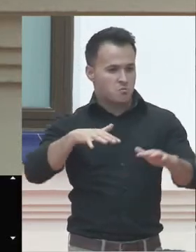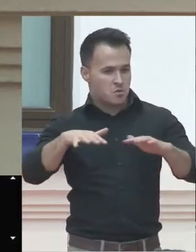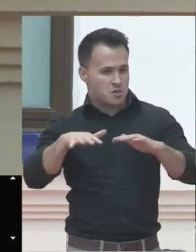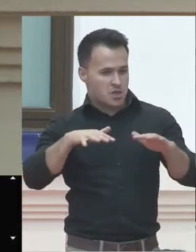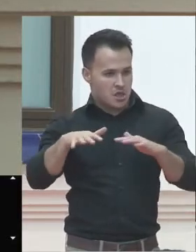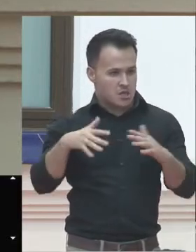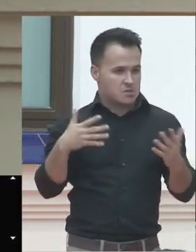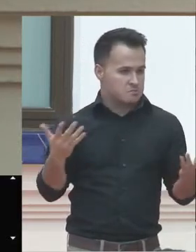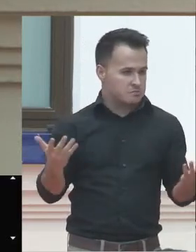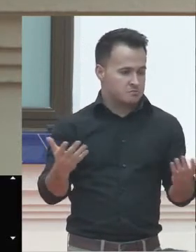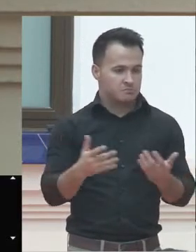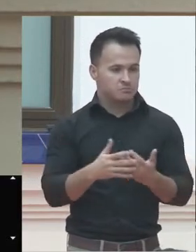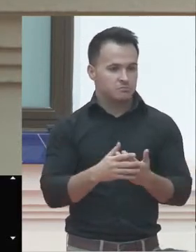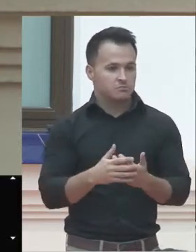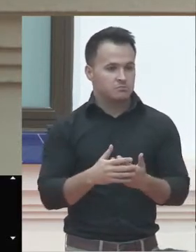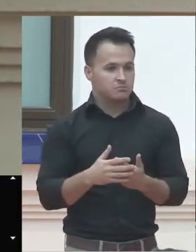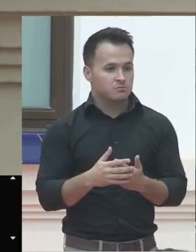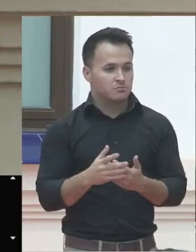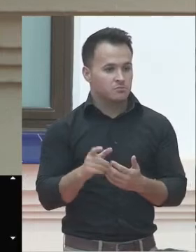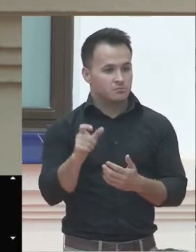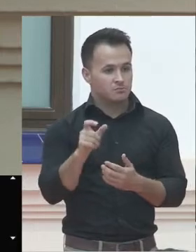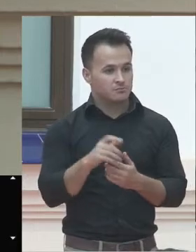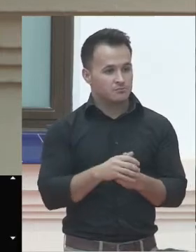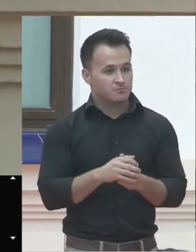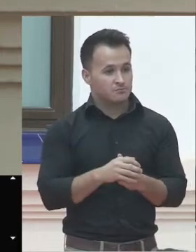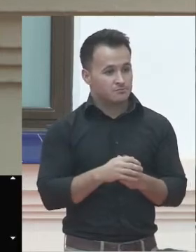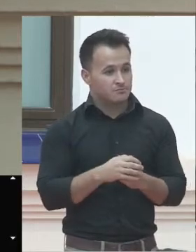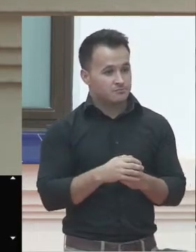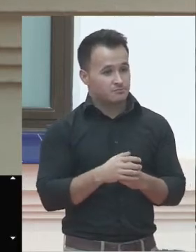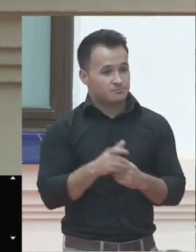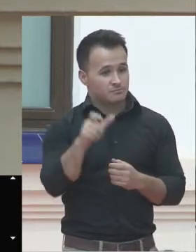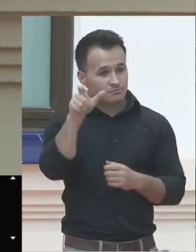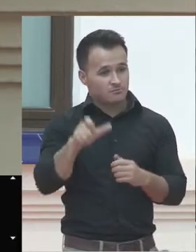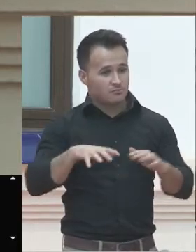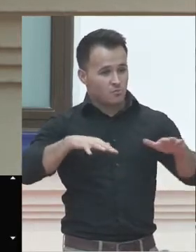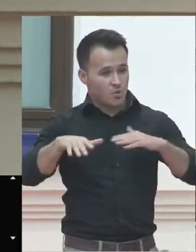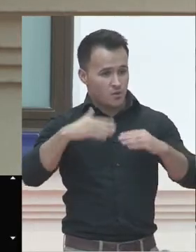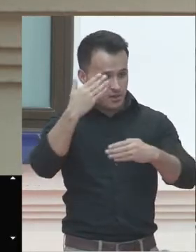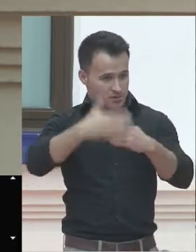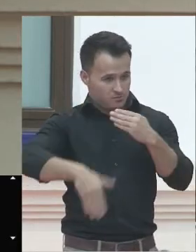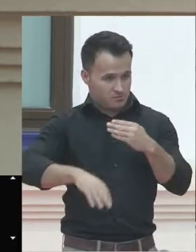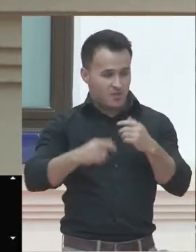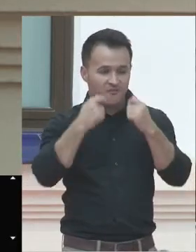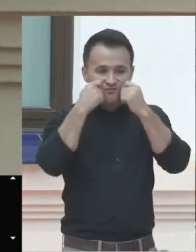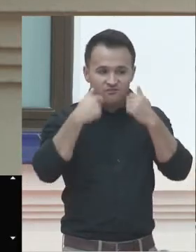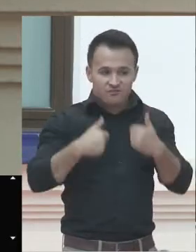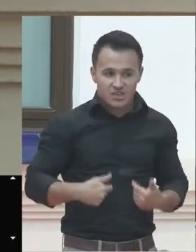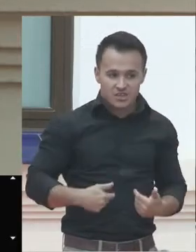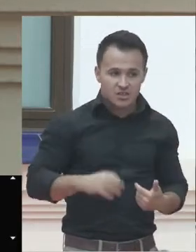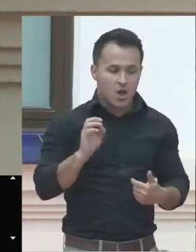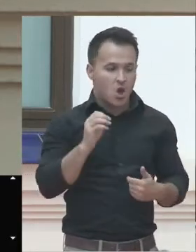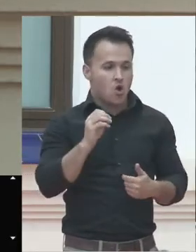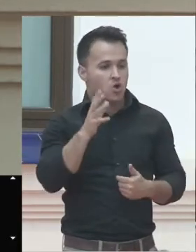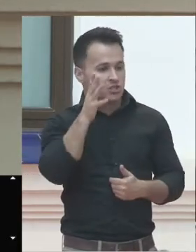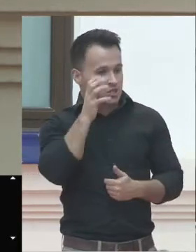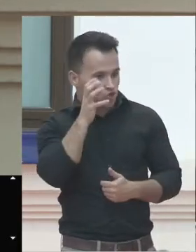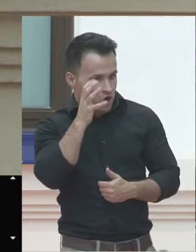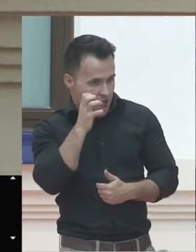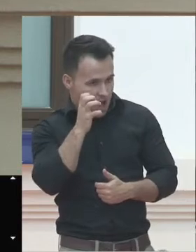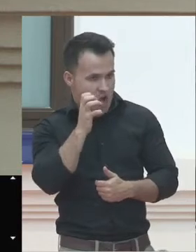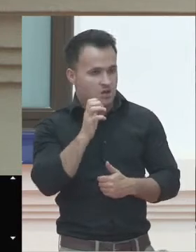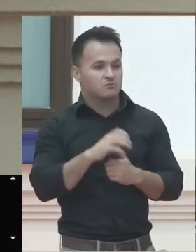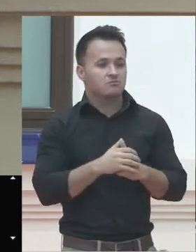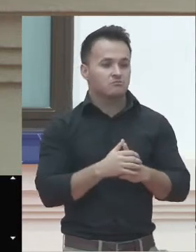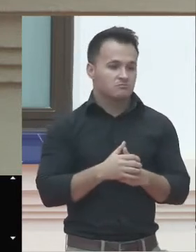utilizar el transporte se ve reducida como consecuencia de una discapacidad física, sensorial